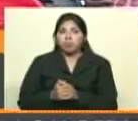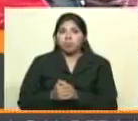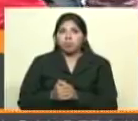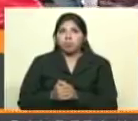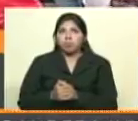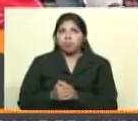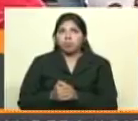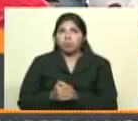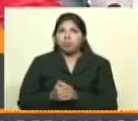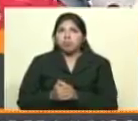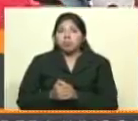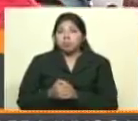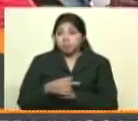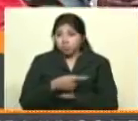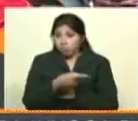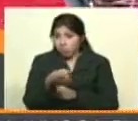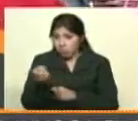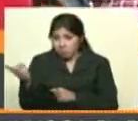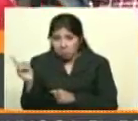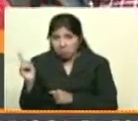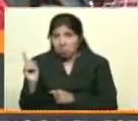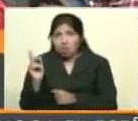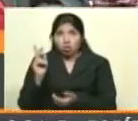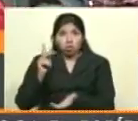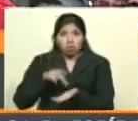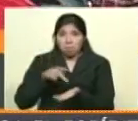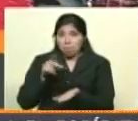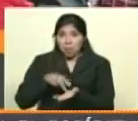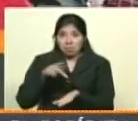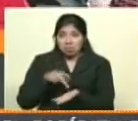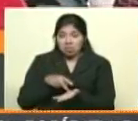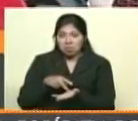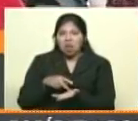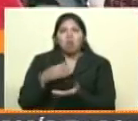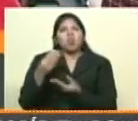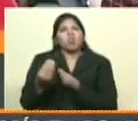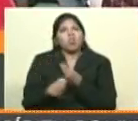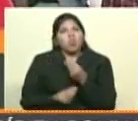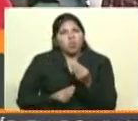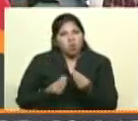Y si ellos no van a participar en las elecciones, ¿cómo van a llegar a la presidencia?